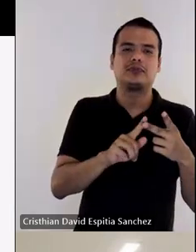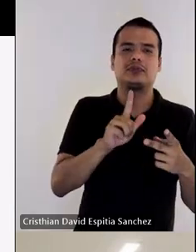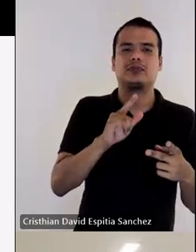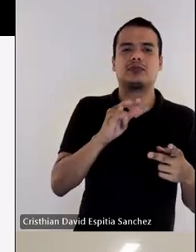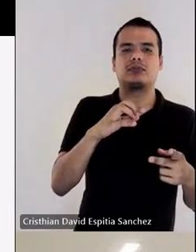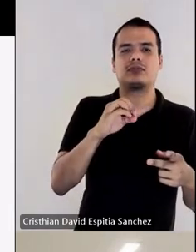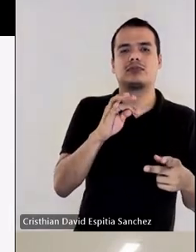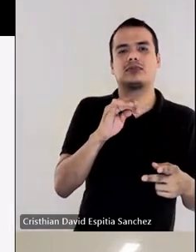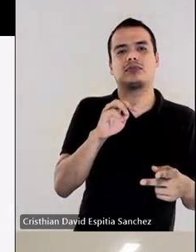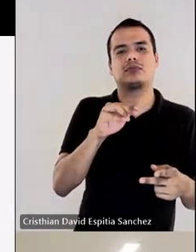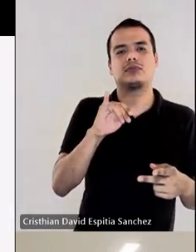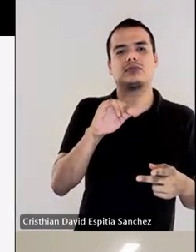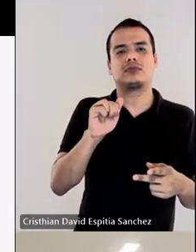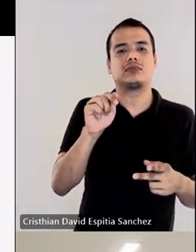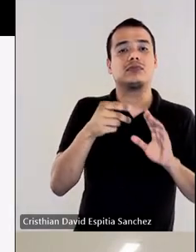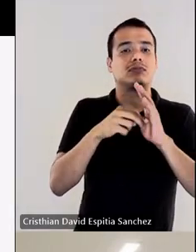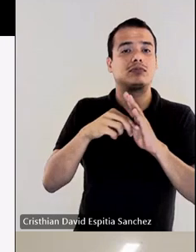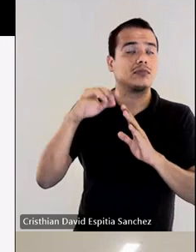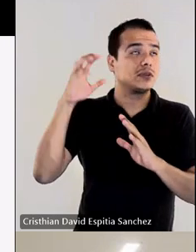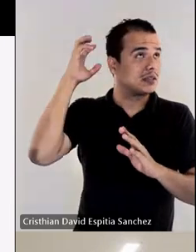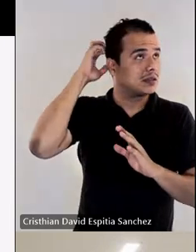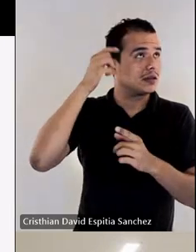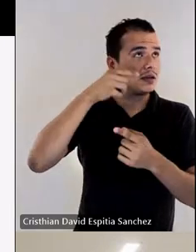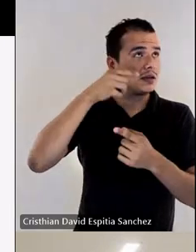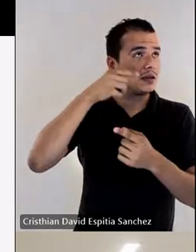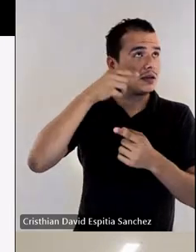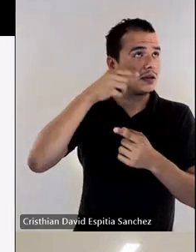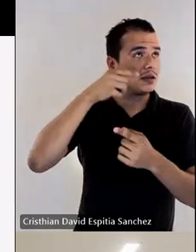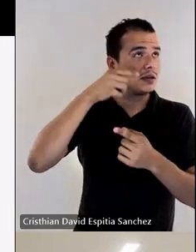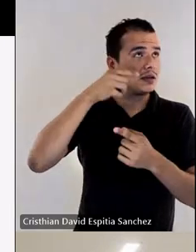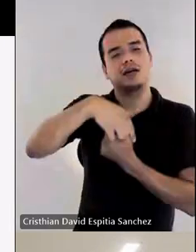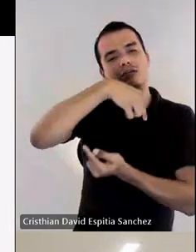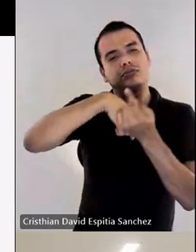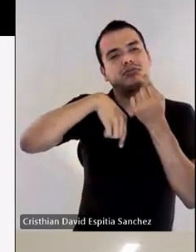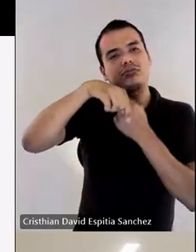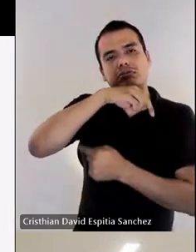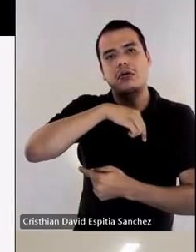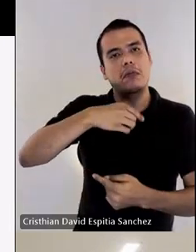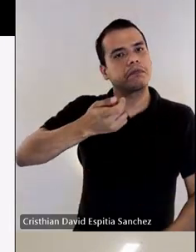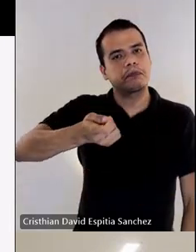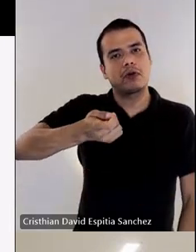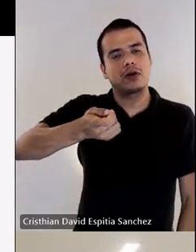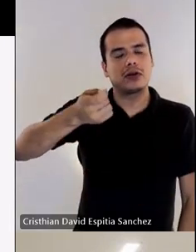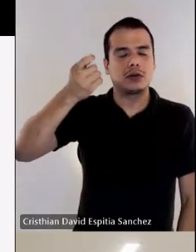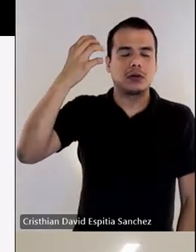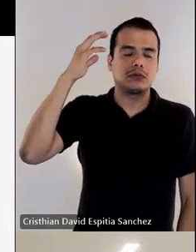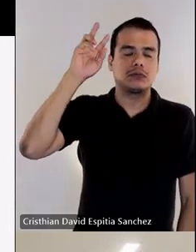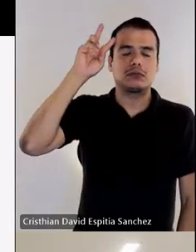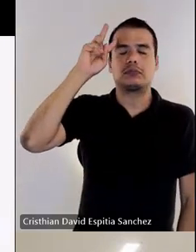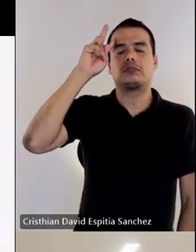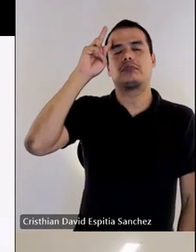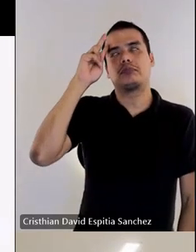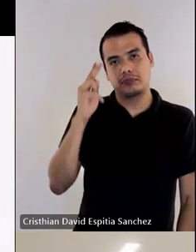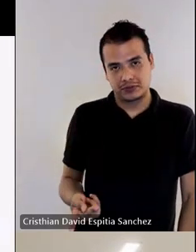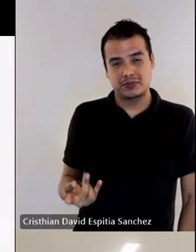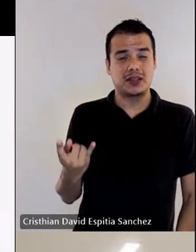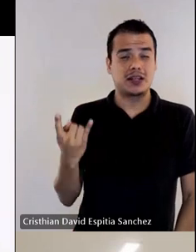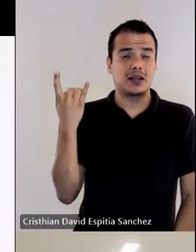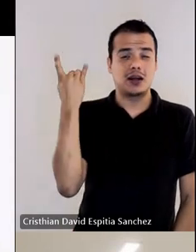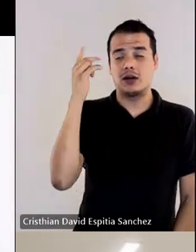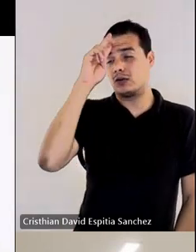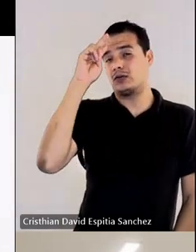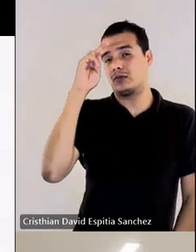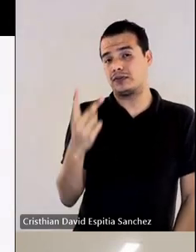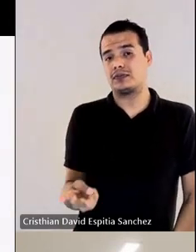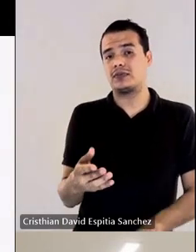no llega suficiente sangre al cerebro y se hace esa pérdida del conocimiento. Antes del desmayo pueden tener algunos signos